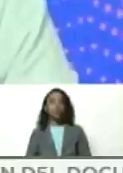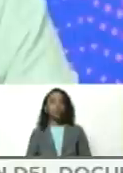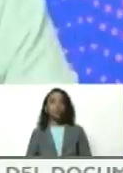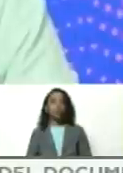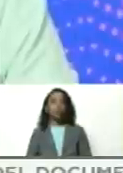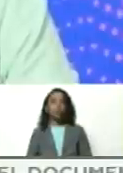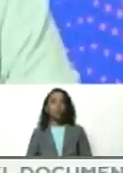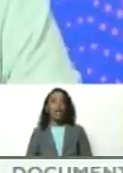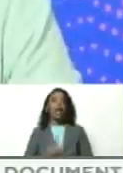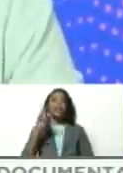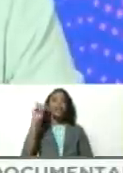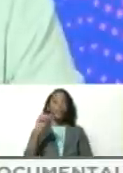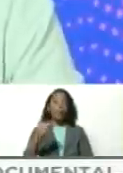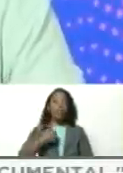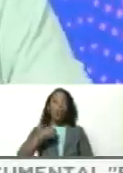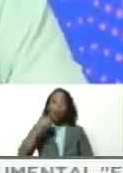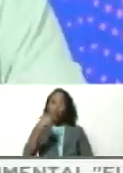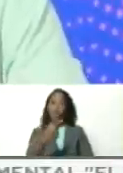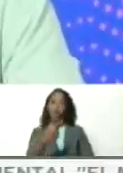Y también digo,